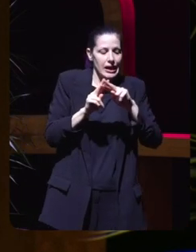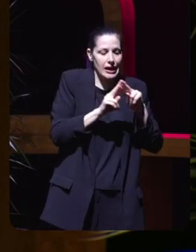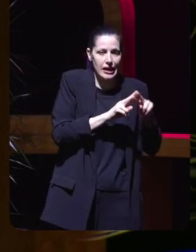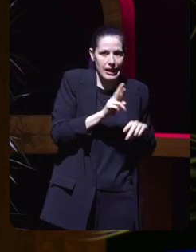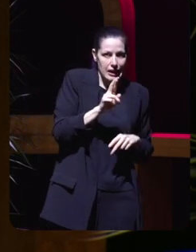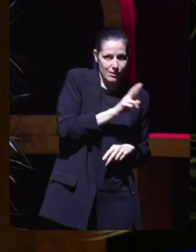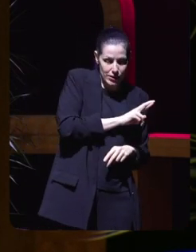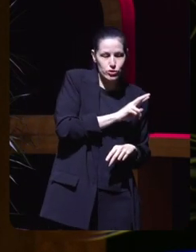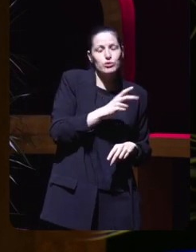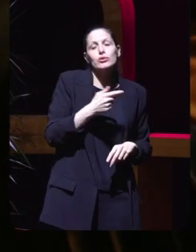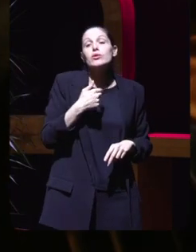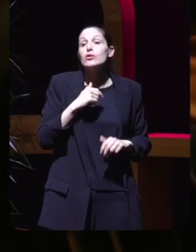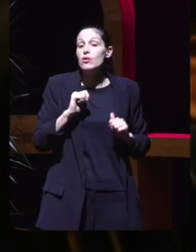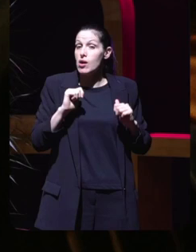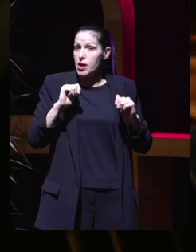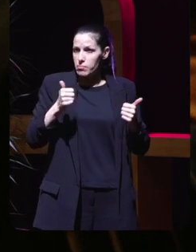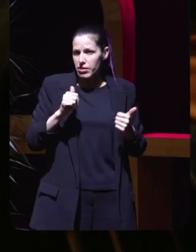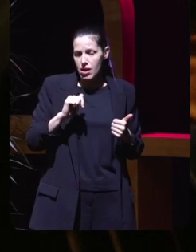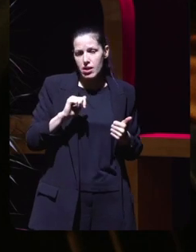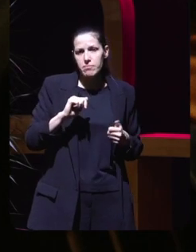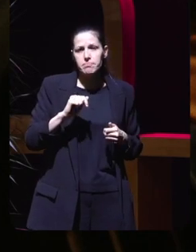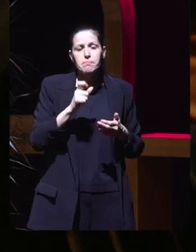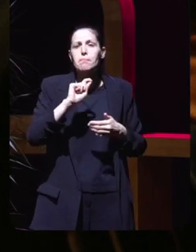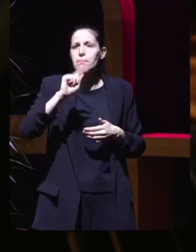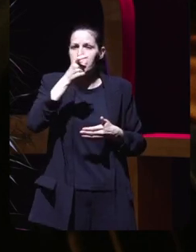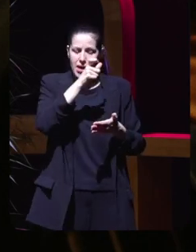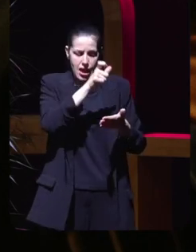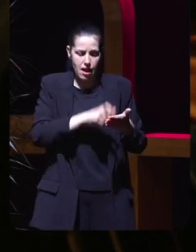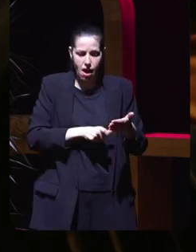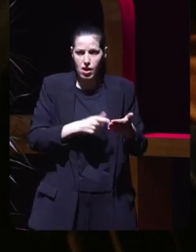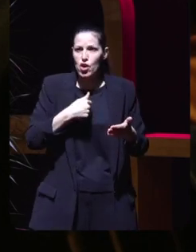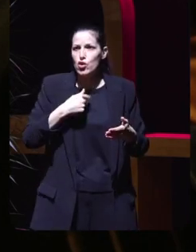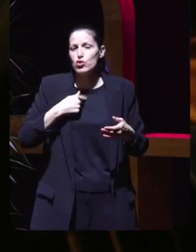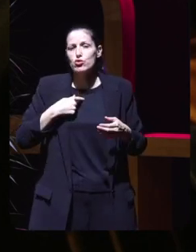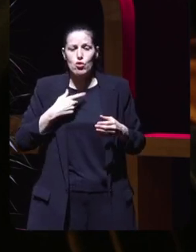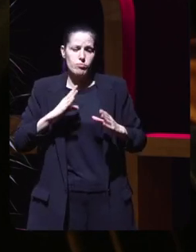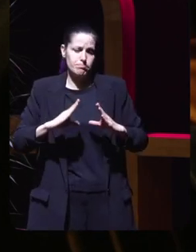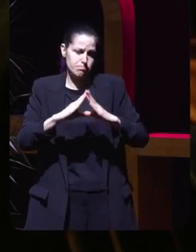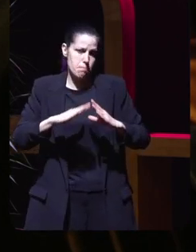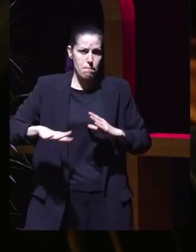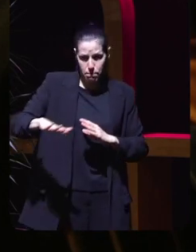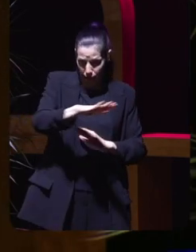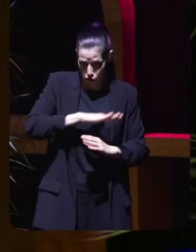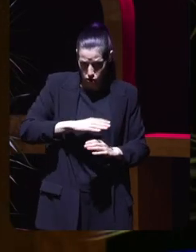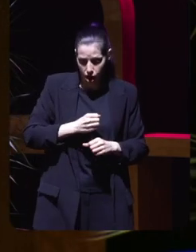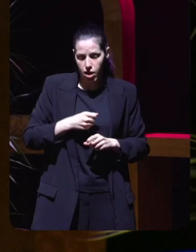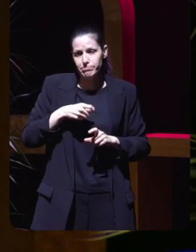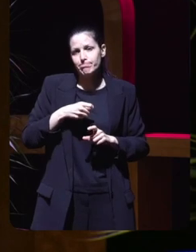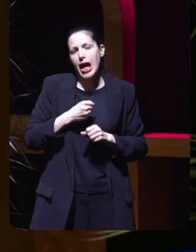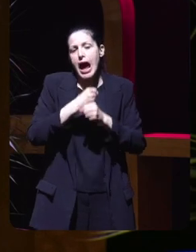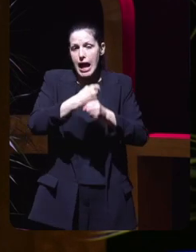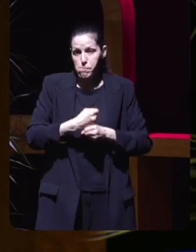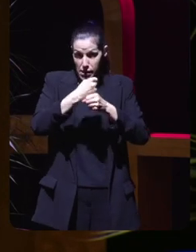columna que escribí que se llama a primera de campaña o campañón a mi parroquia omeupovo donde De donde son